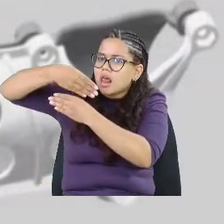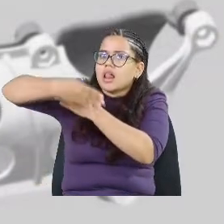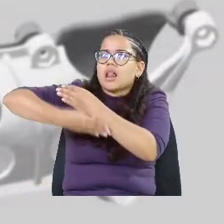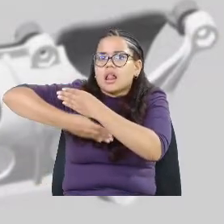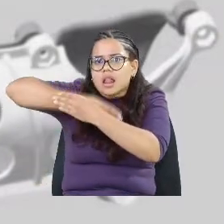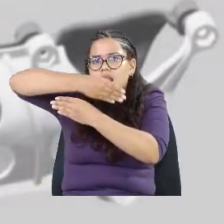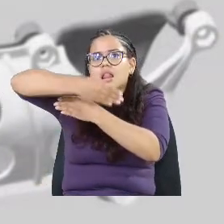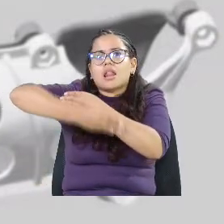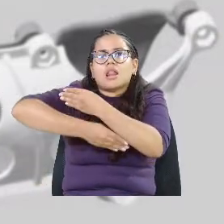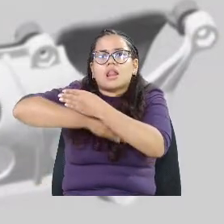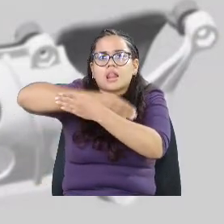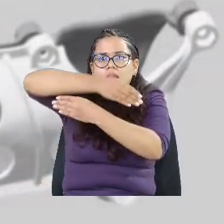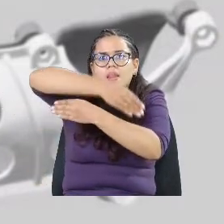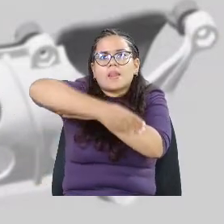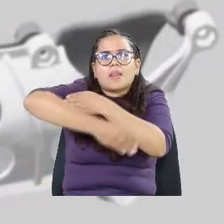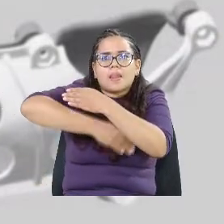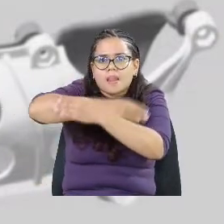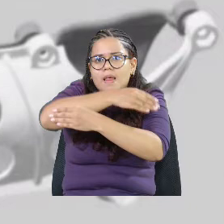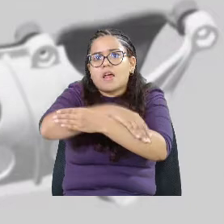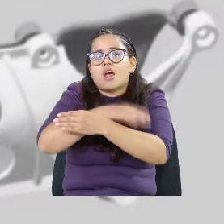Aquí el ortopedista